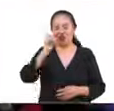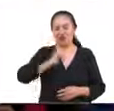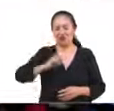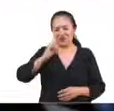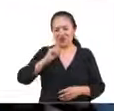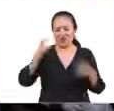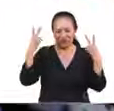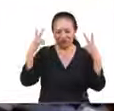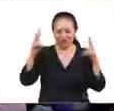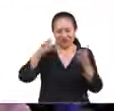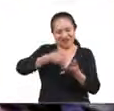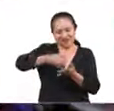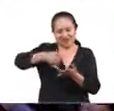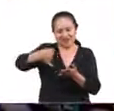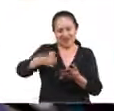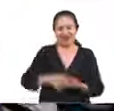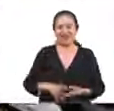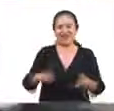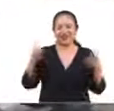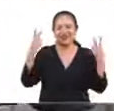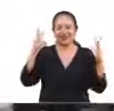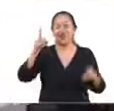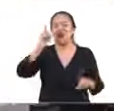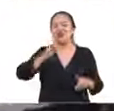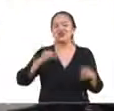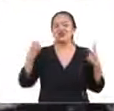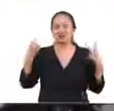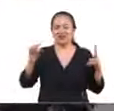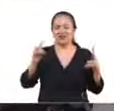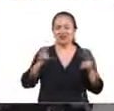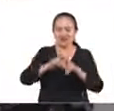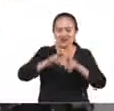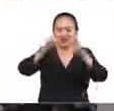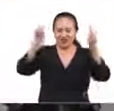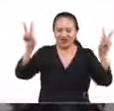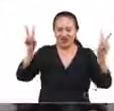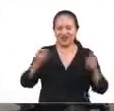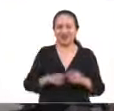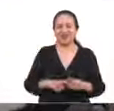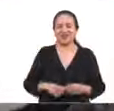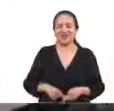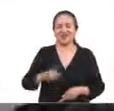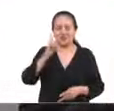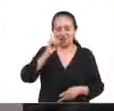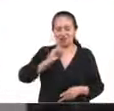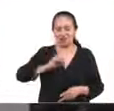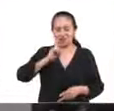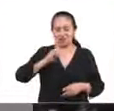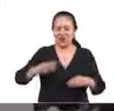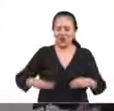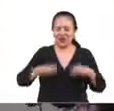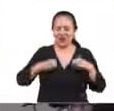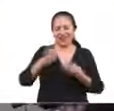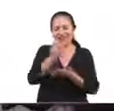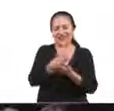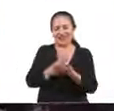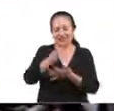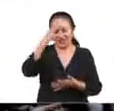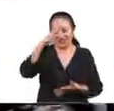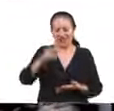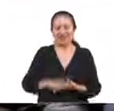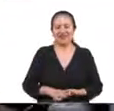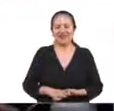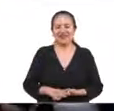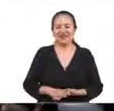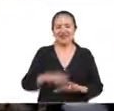las mujeres sembradoras! ¡Que vivan las mujeres visionarias! ¡Viva! ¡Que viva la Ciudad de México!